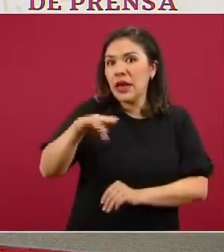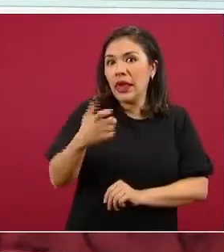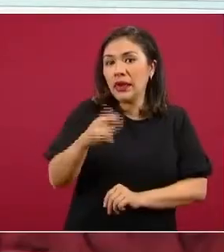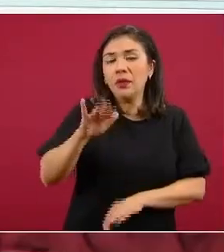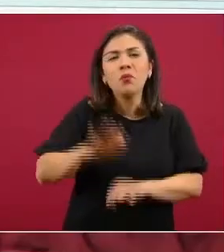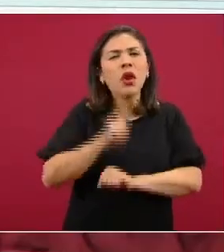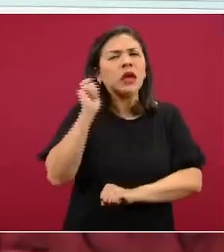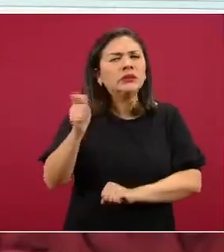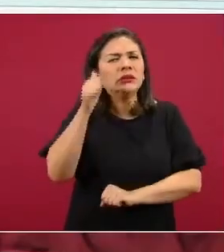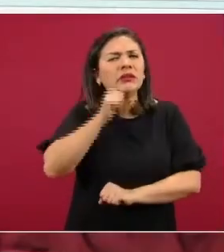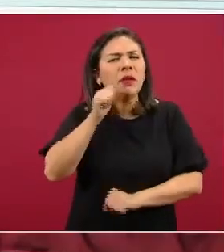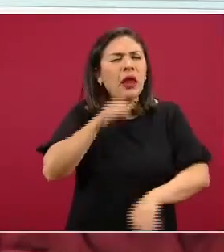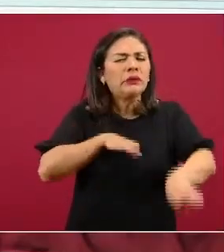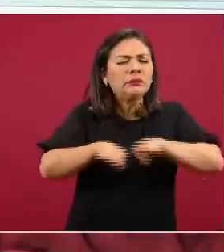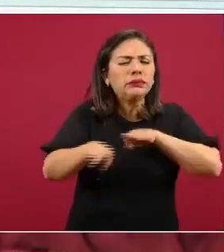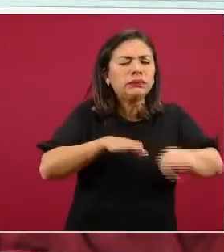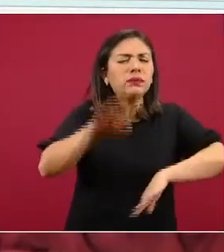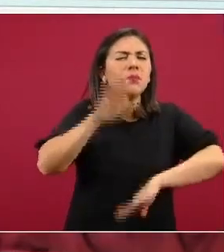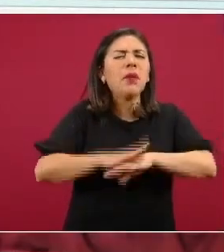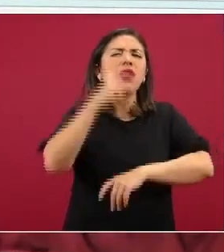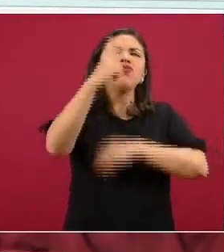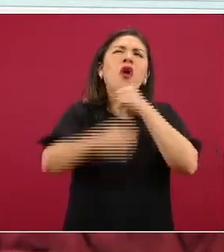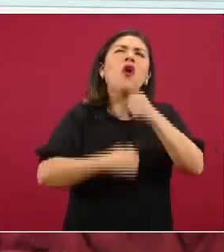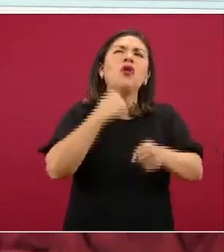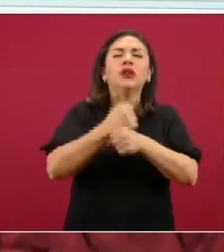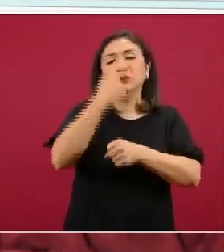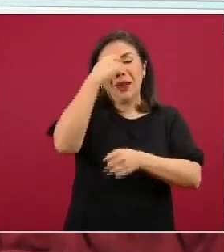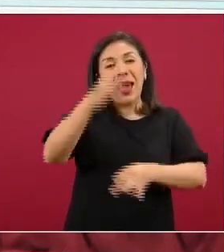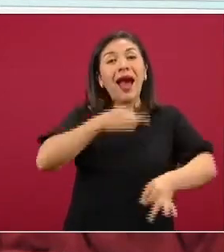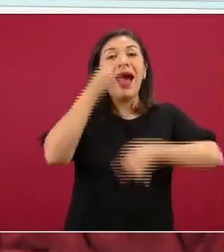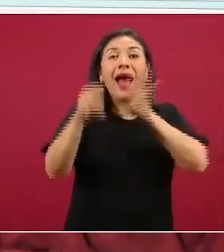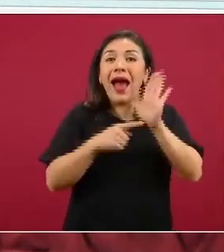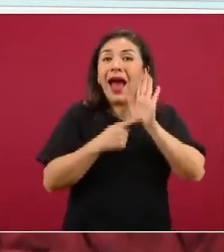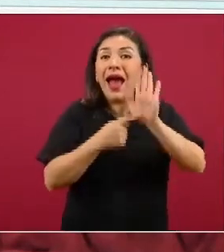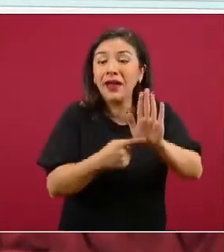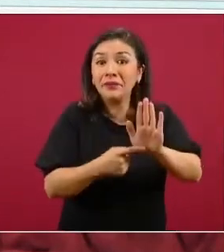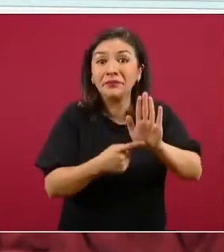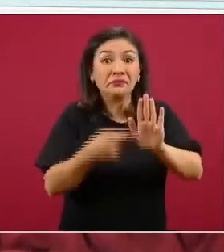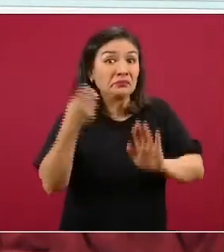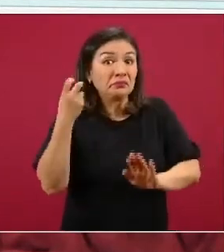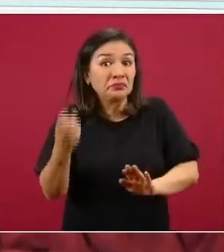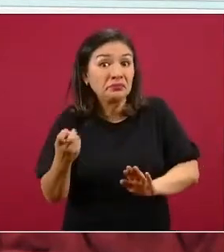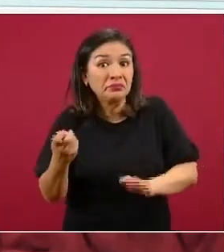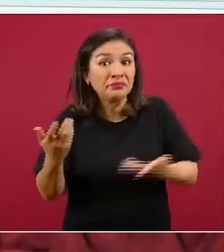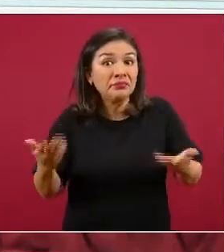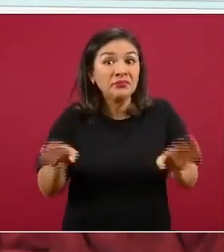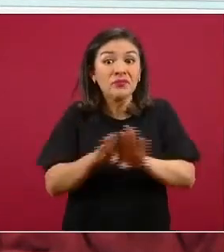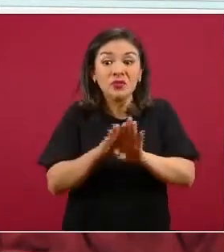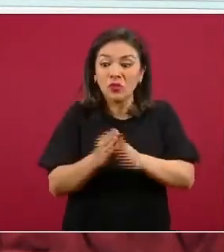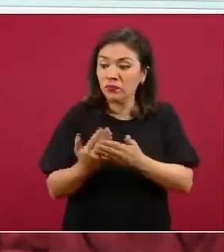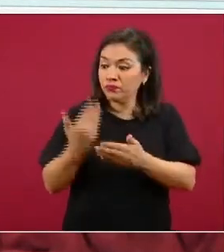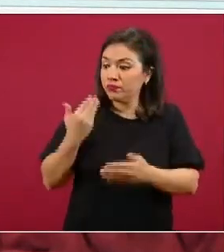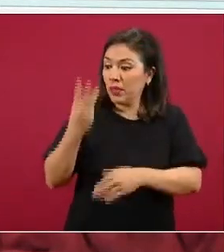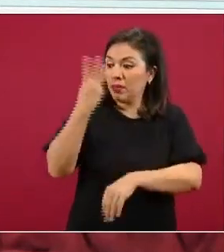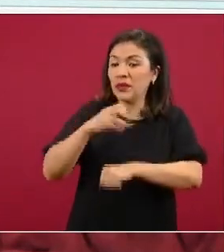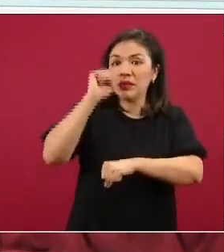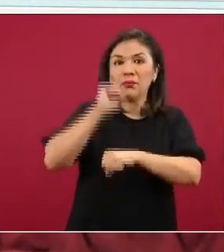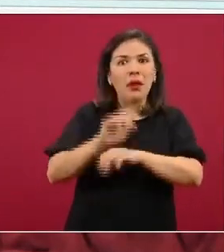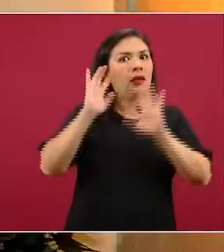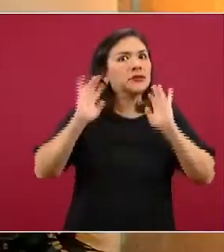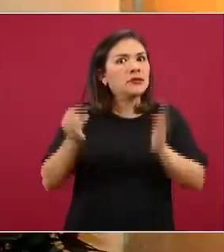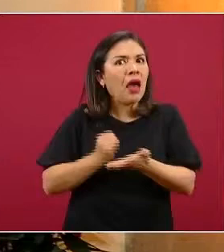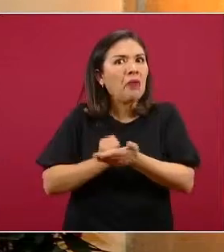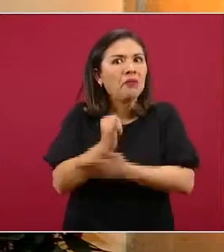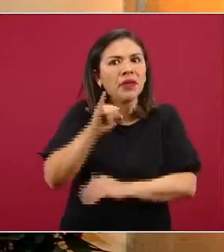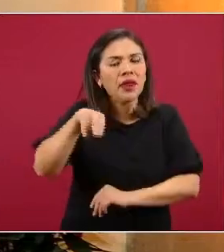normalmente tardan más de 2 años en publicar esta base de datos. Esto hace ya prácticamente 3 semanas, el INEGI